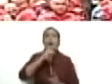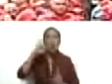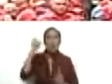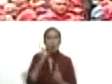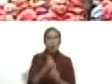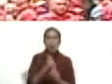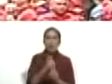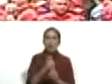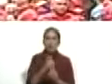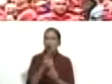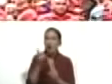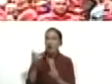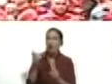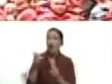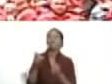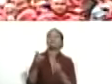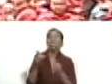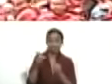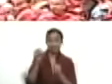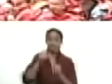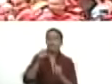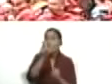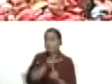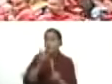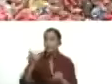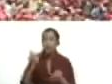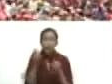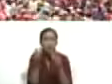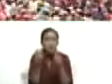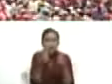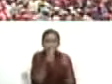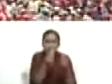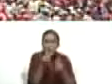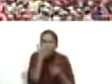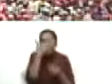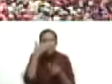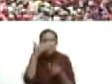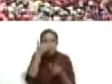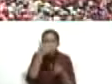A esos apellidos los mueve la ambición desmedida,